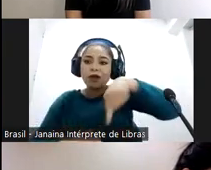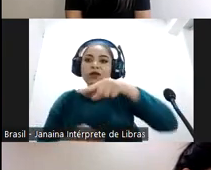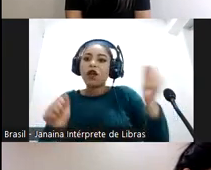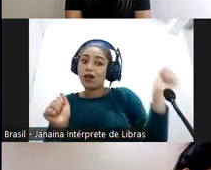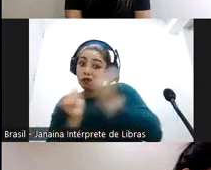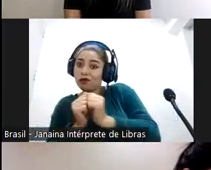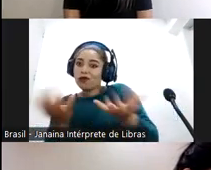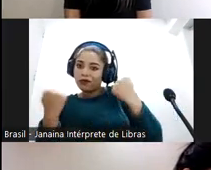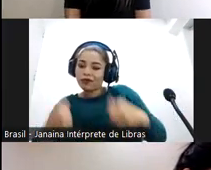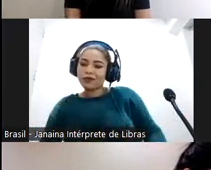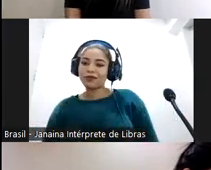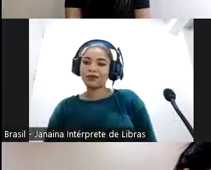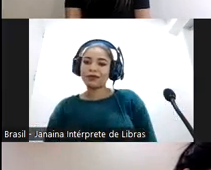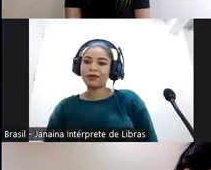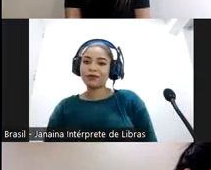vamos.